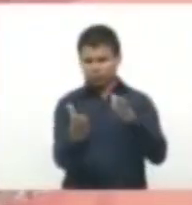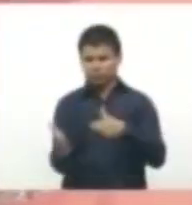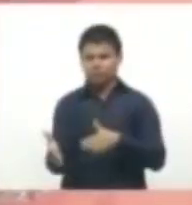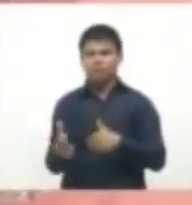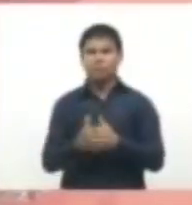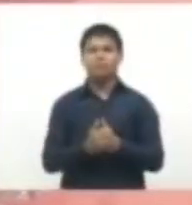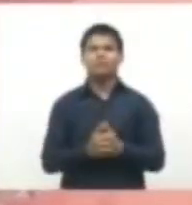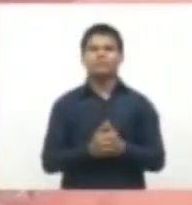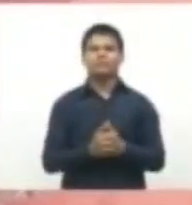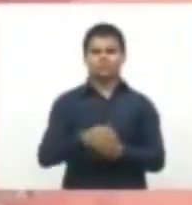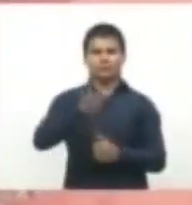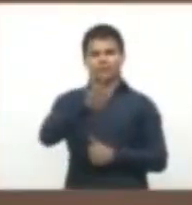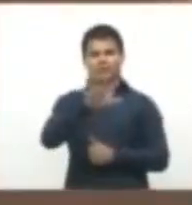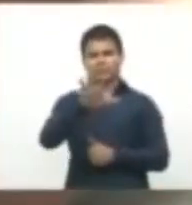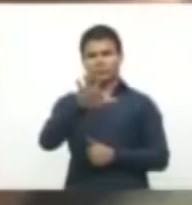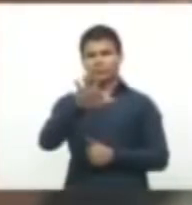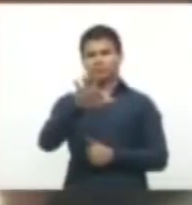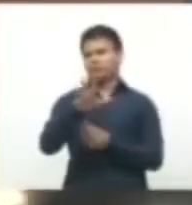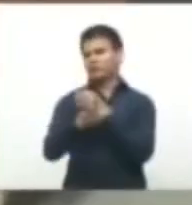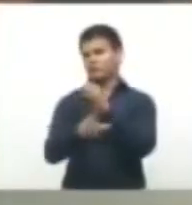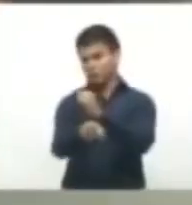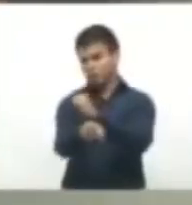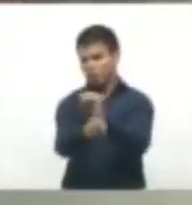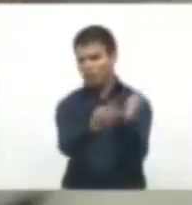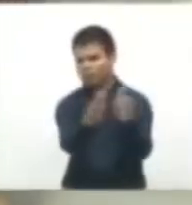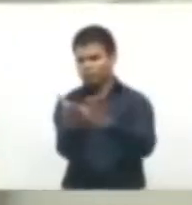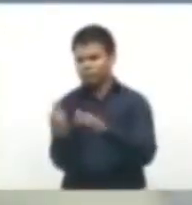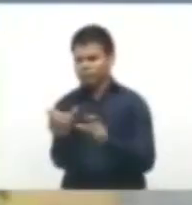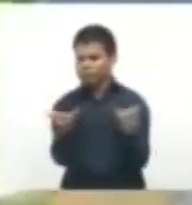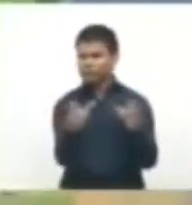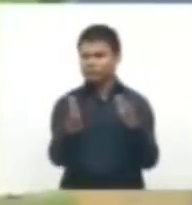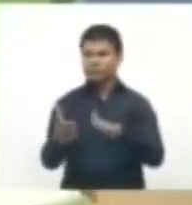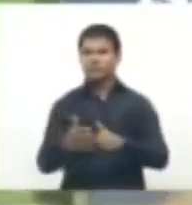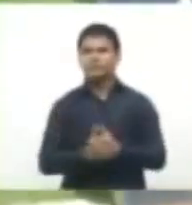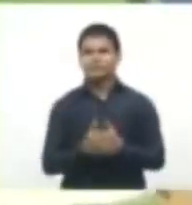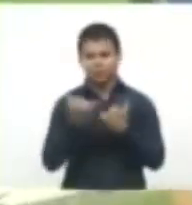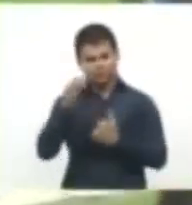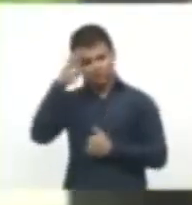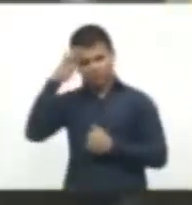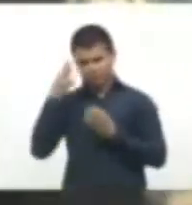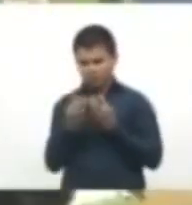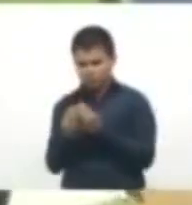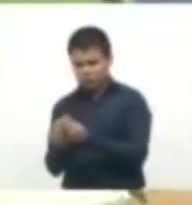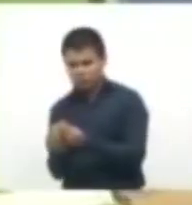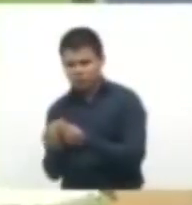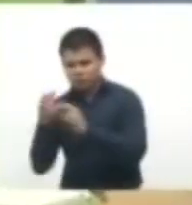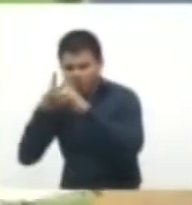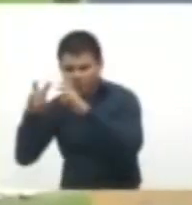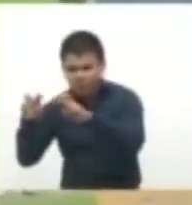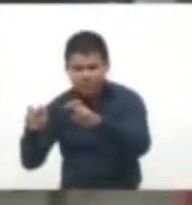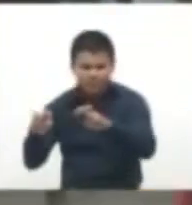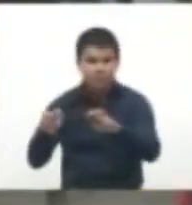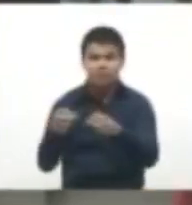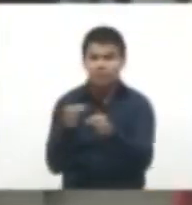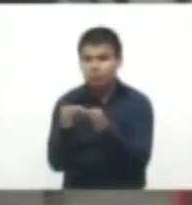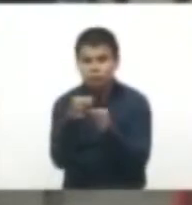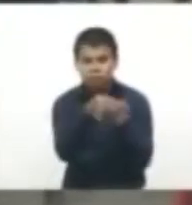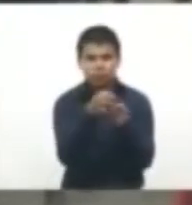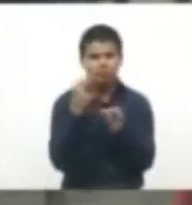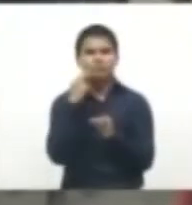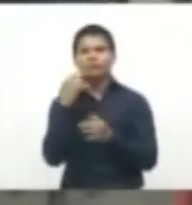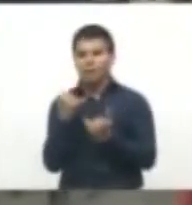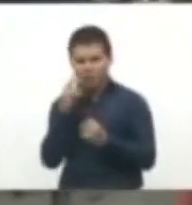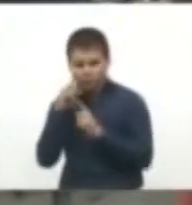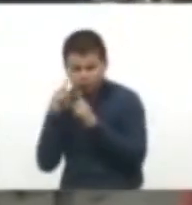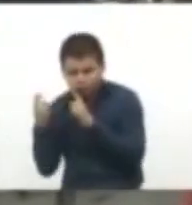de 45 homicidios. Ante esas cifras, la policía anunció una serie de operativos y medidas que han reducido en un 15% el